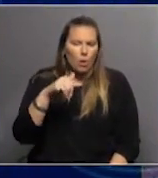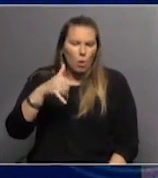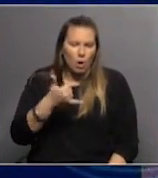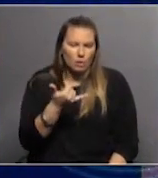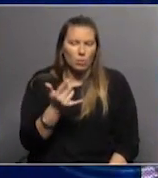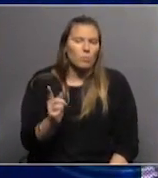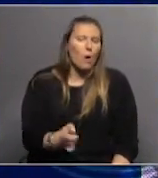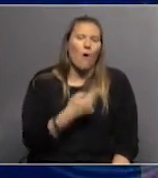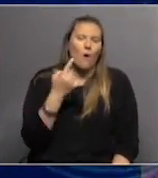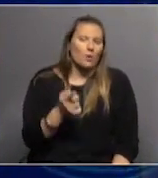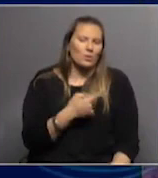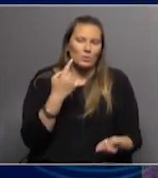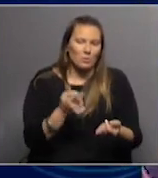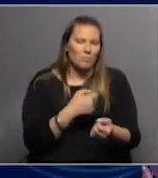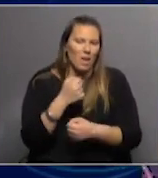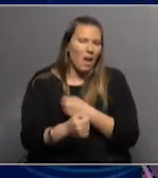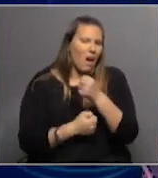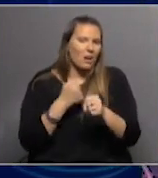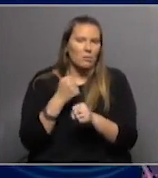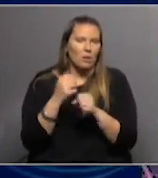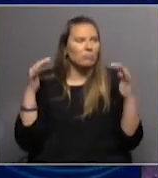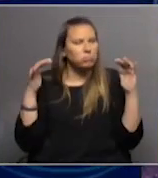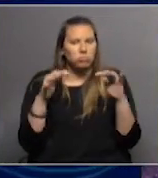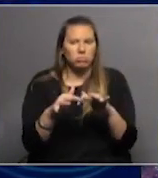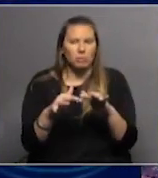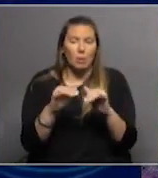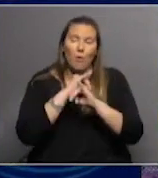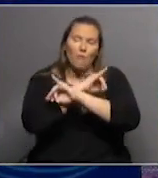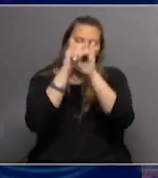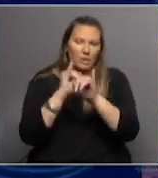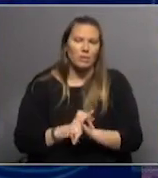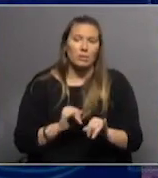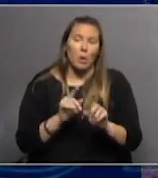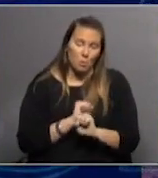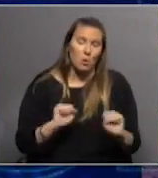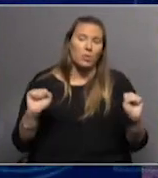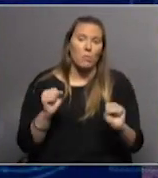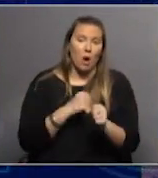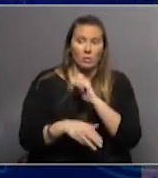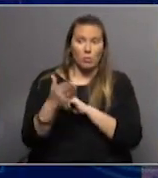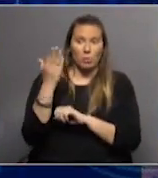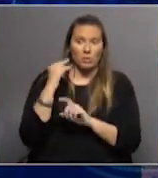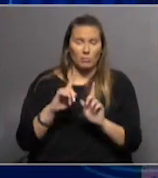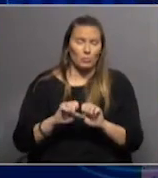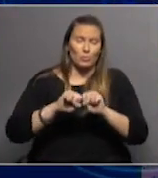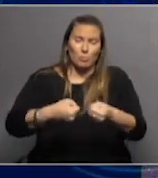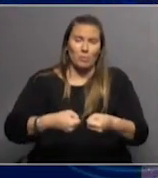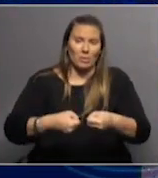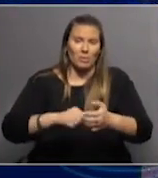una costumbre anual que, bueno, que estamos felices también porque podemos hacerla, porque el año pasado la tuvimos que